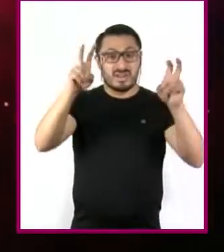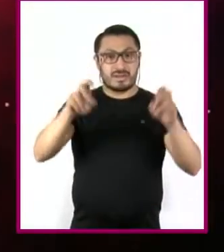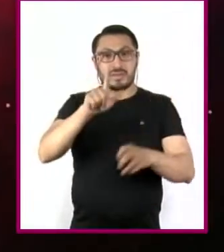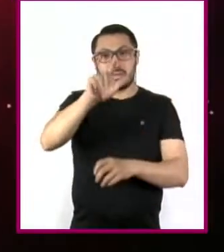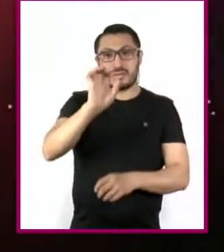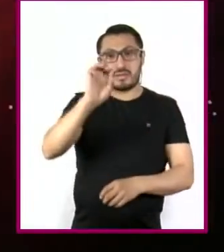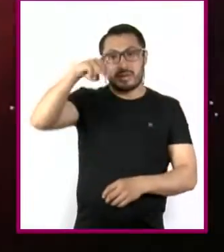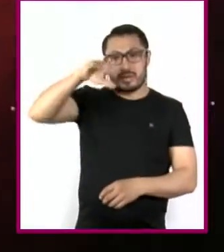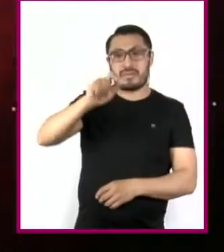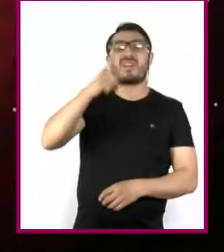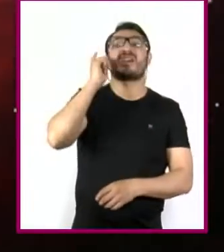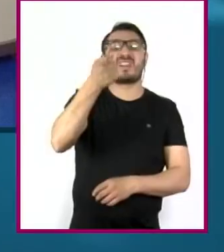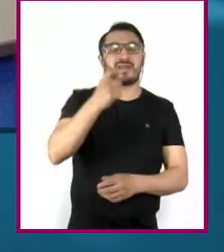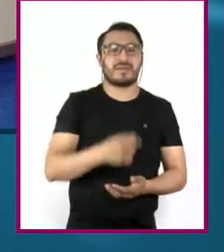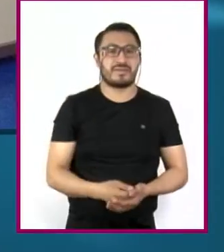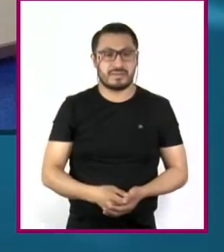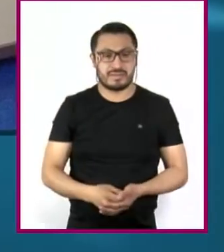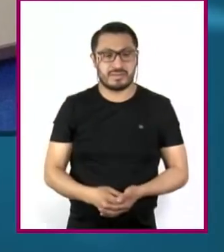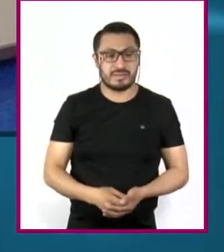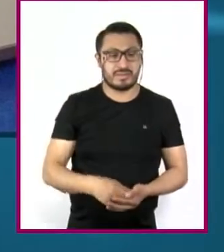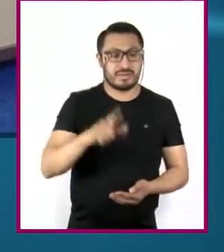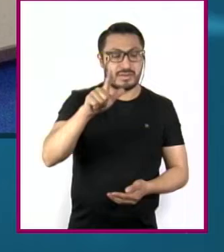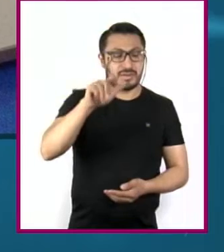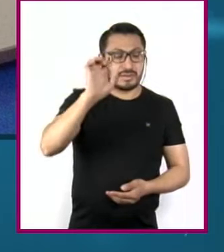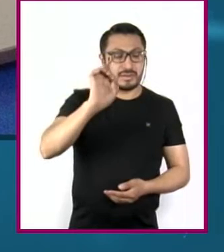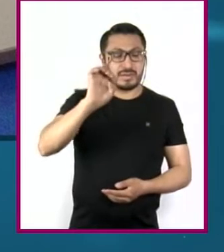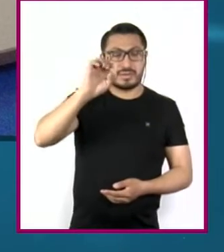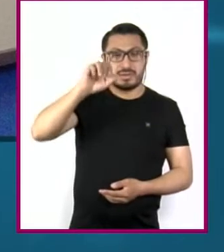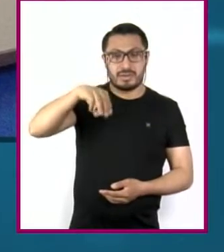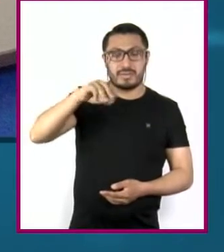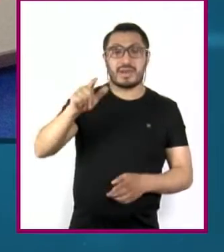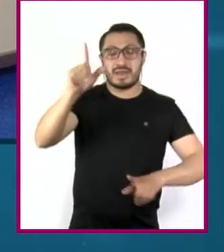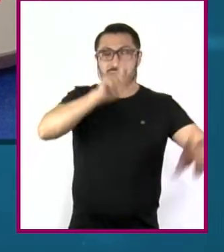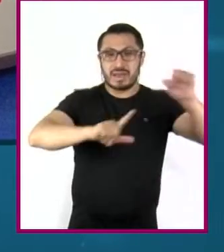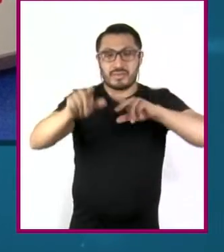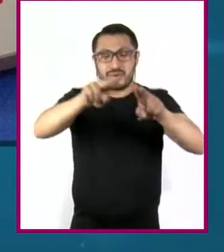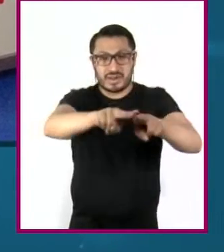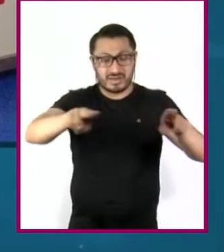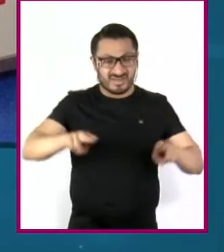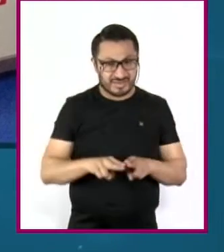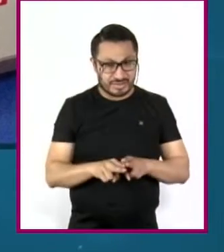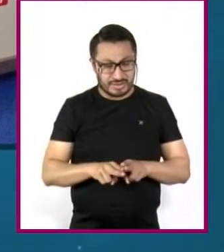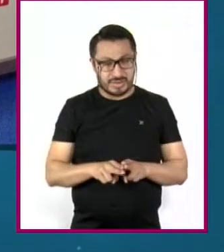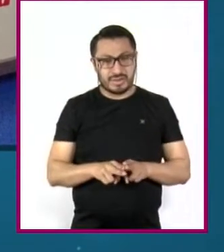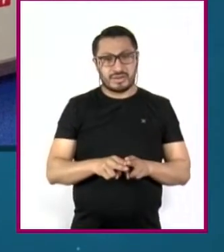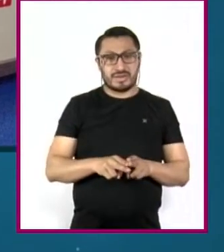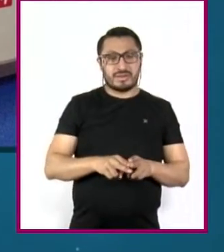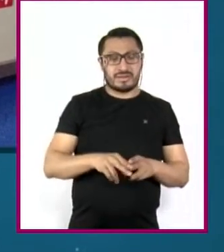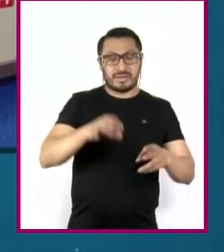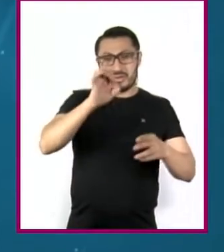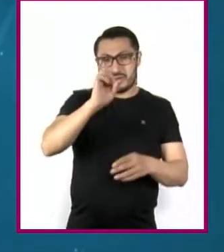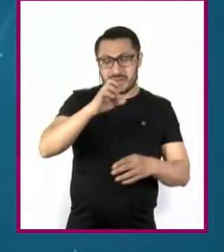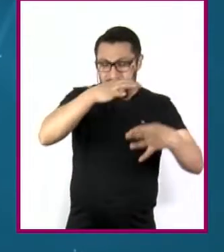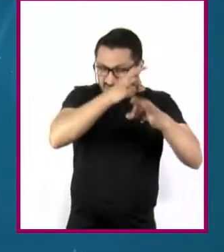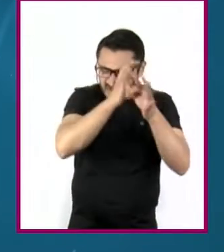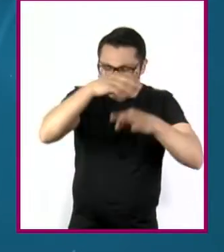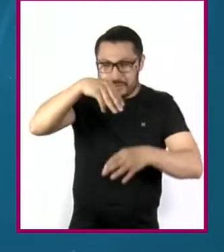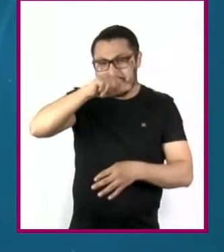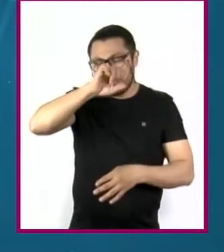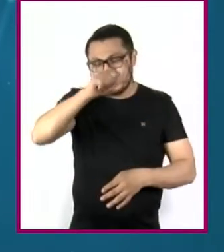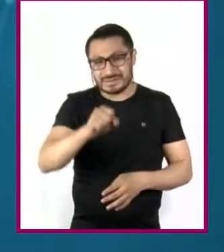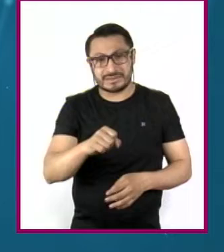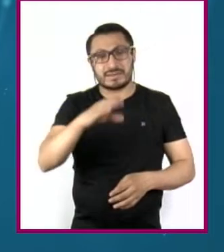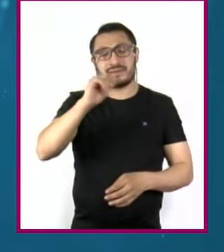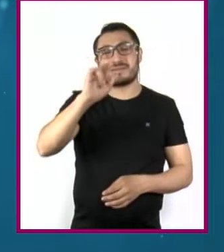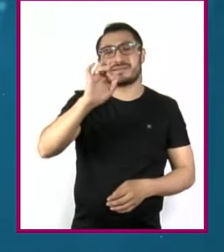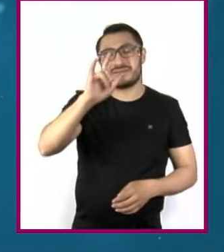LEMA. ¿Qué significan sus siglas? El LEMA es el Laboratorio Nacional de Espectrometría de Masas con